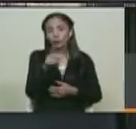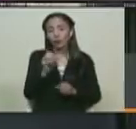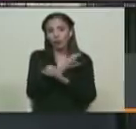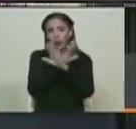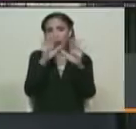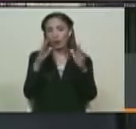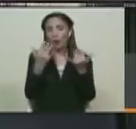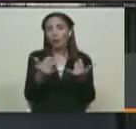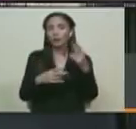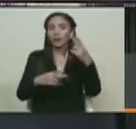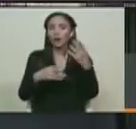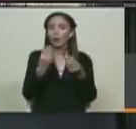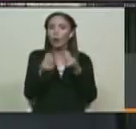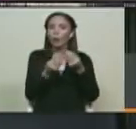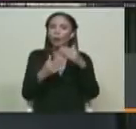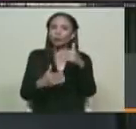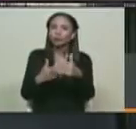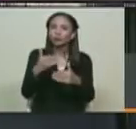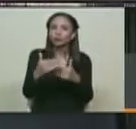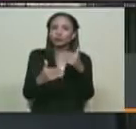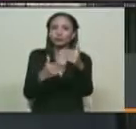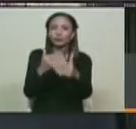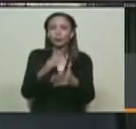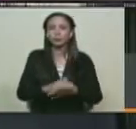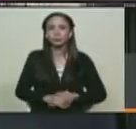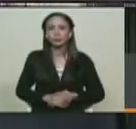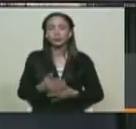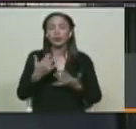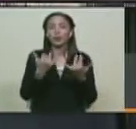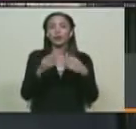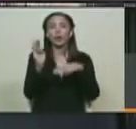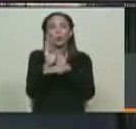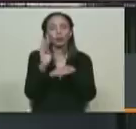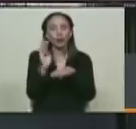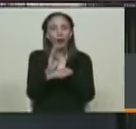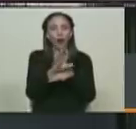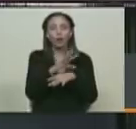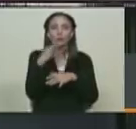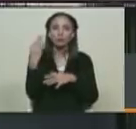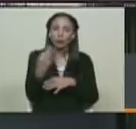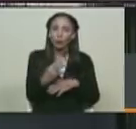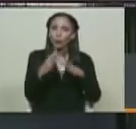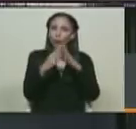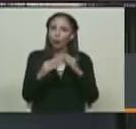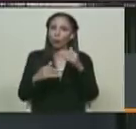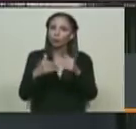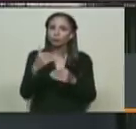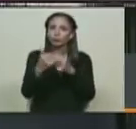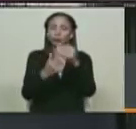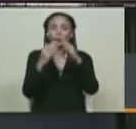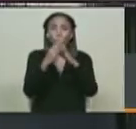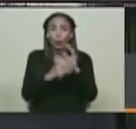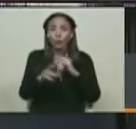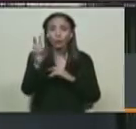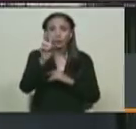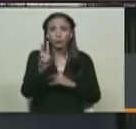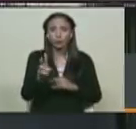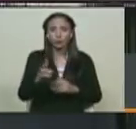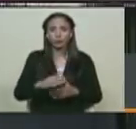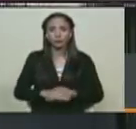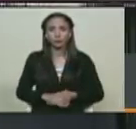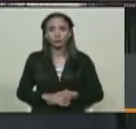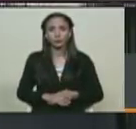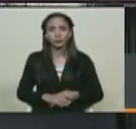estamos construyendo algo nuevo para la protección y la seguridad social de todos los venezolanos,